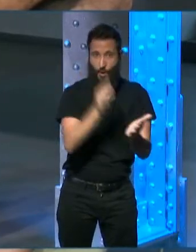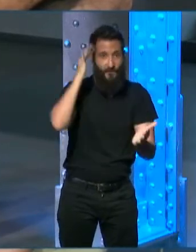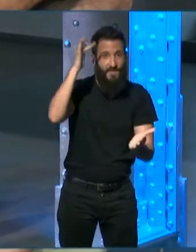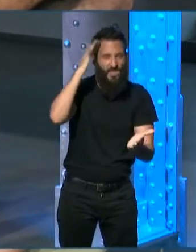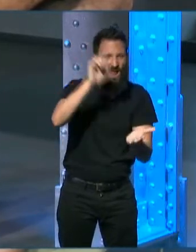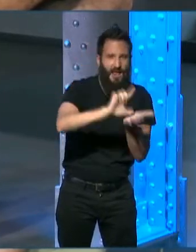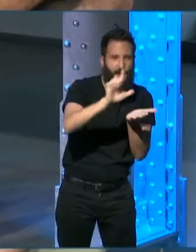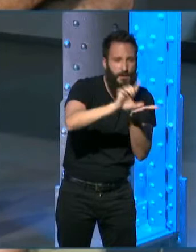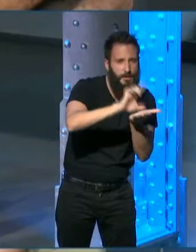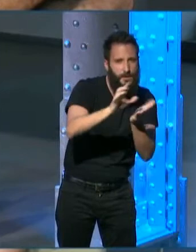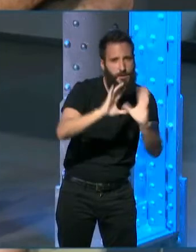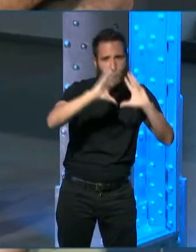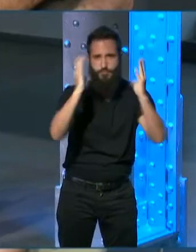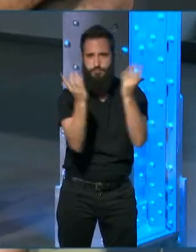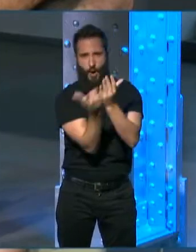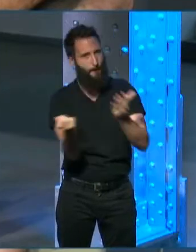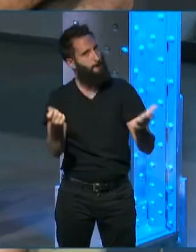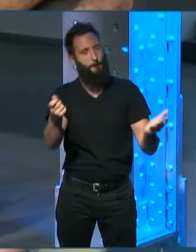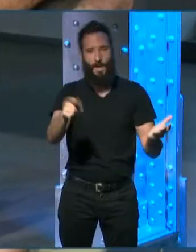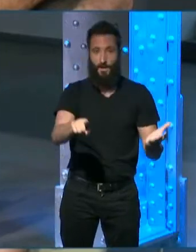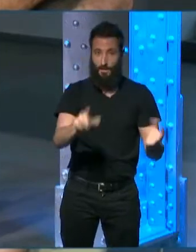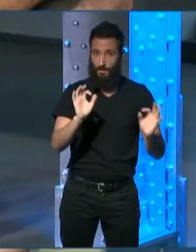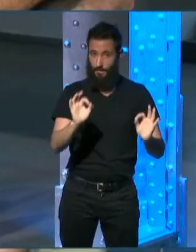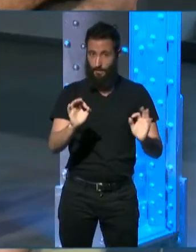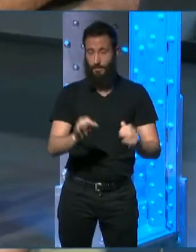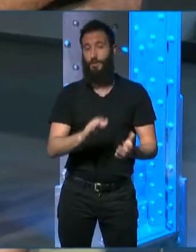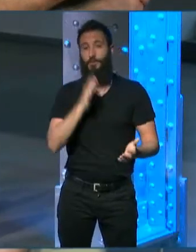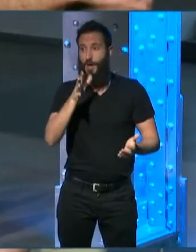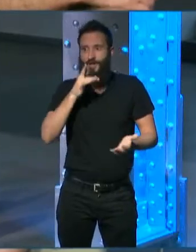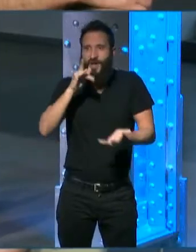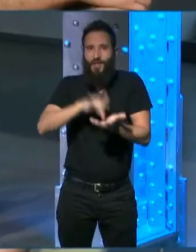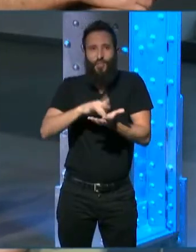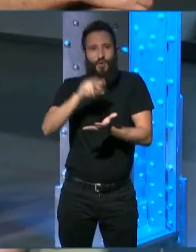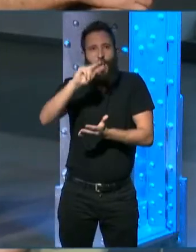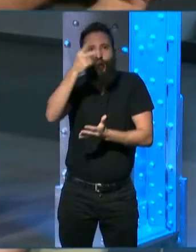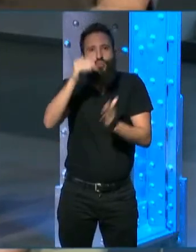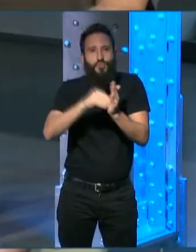ficciones y en sus novelas y esas cosas. O sea, yo ahora lo he visto por segunda vez